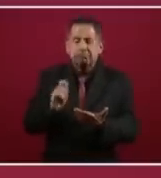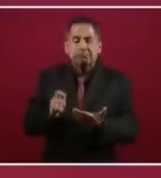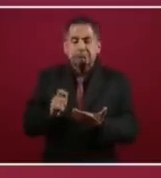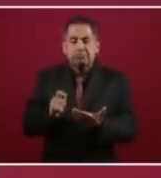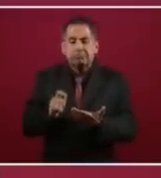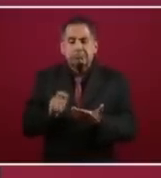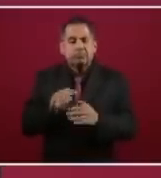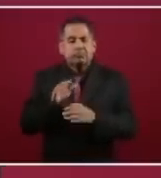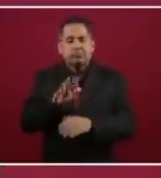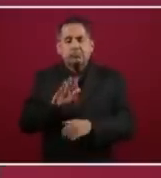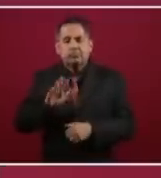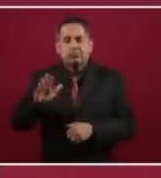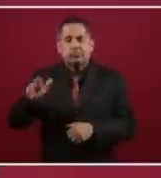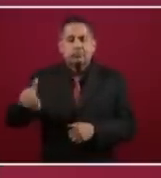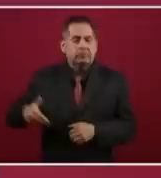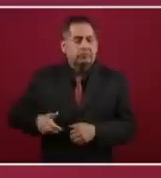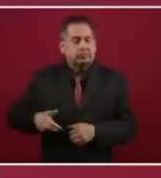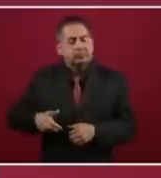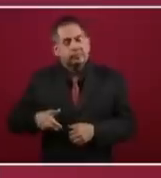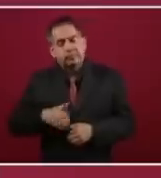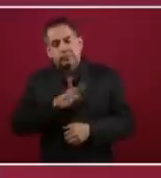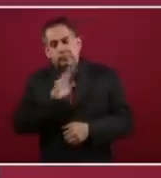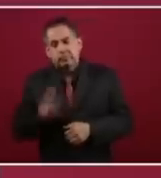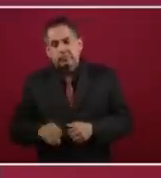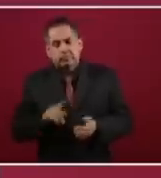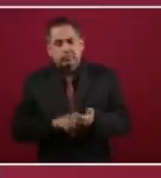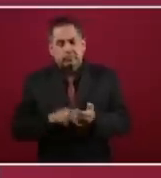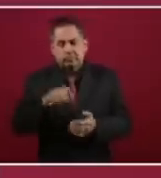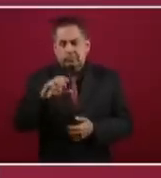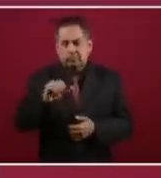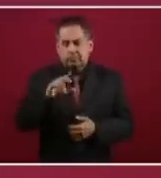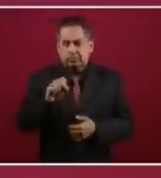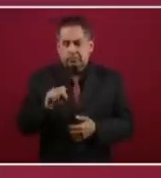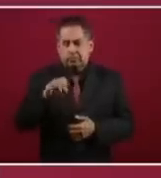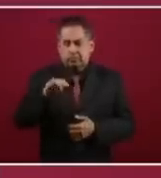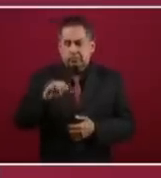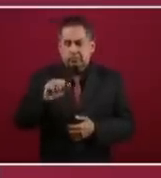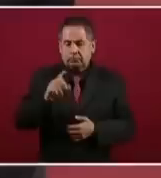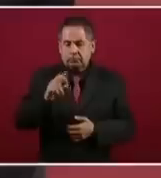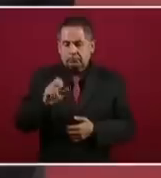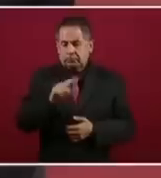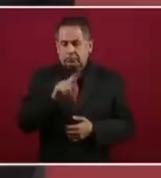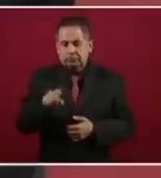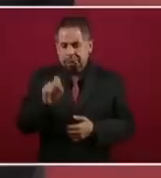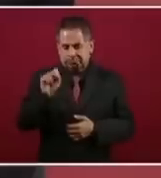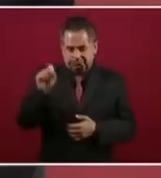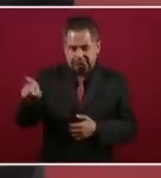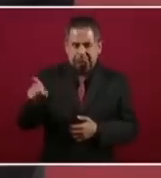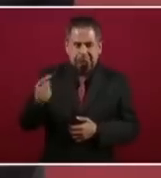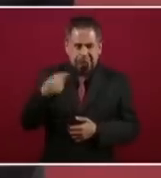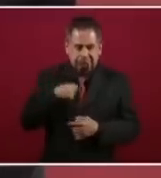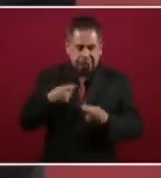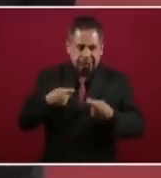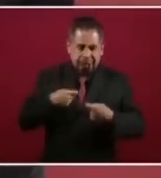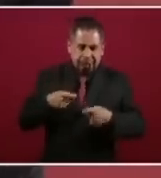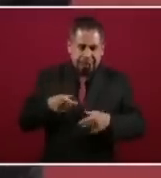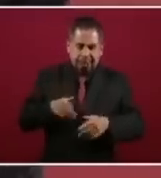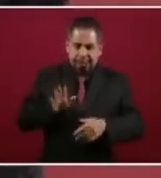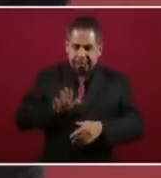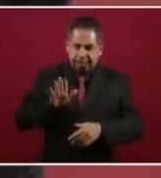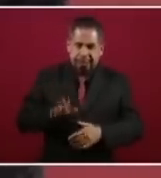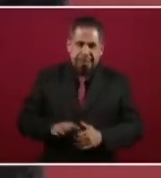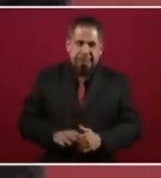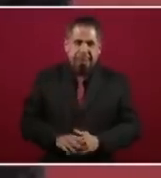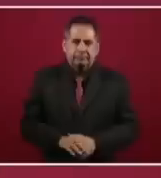en lo del accidente donde perdió la vida Carlos Madrazo.